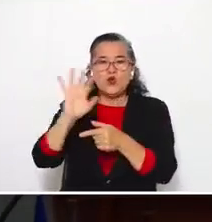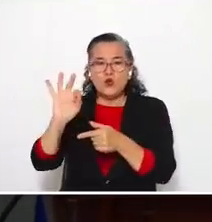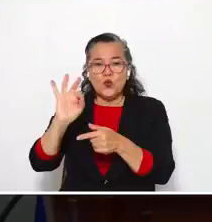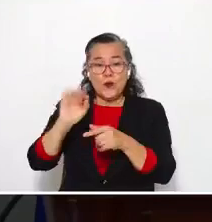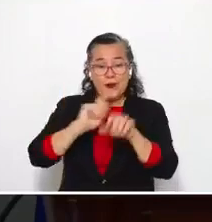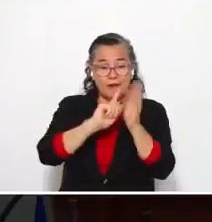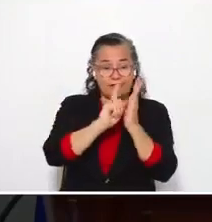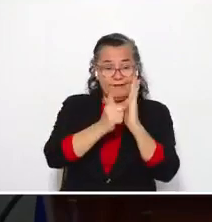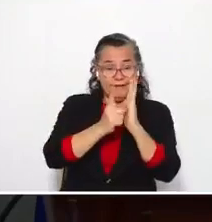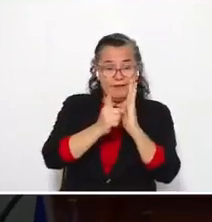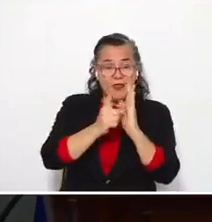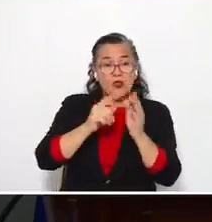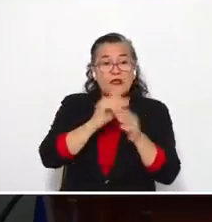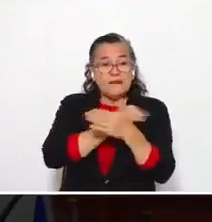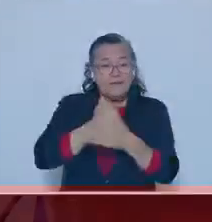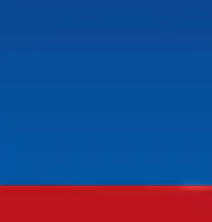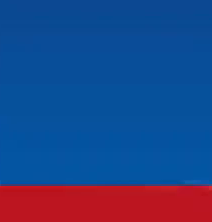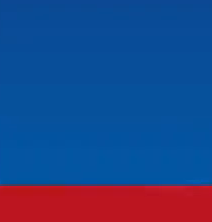Las disculpas del caso. Gracias.